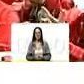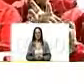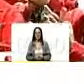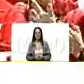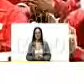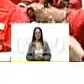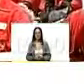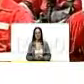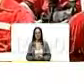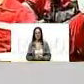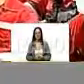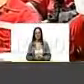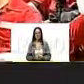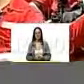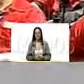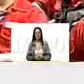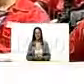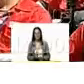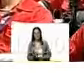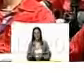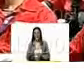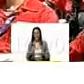Hemos ido reactivando la economía,